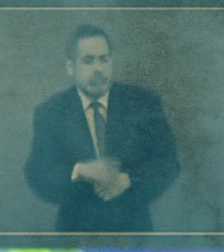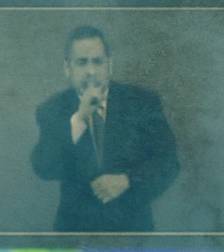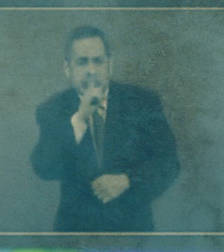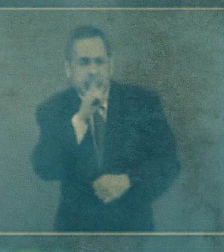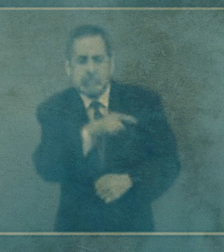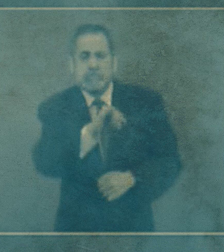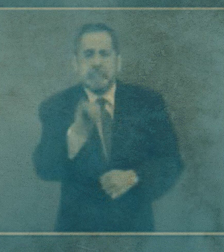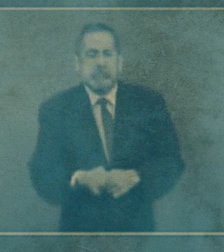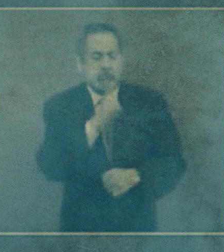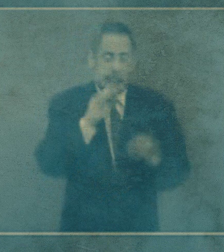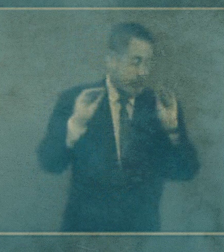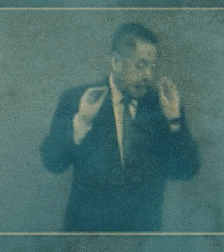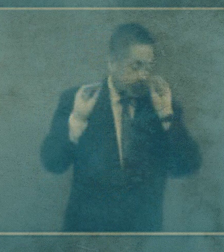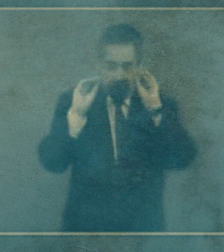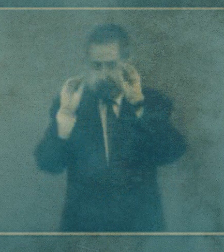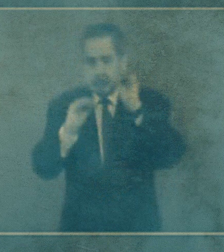Nunca. Nada.